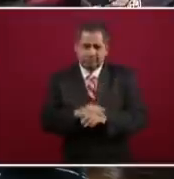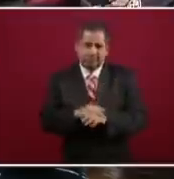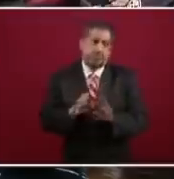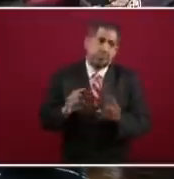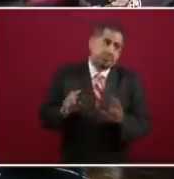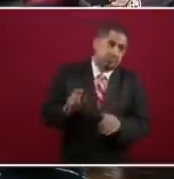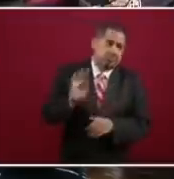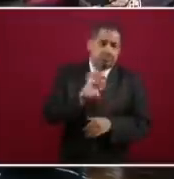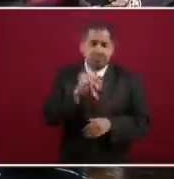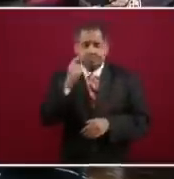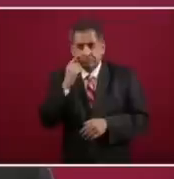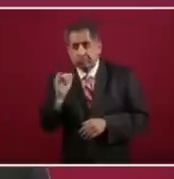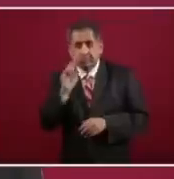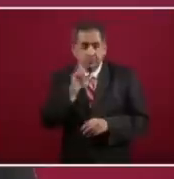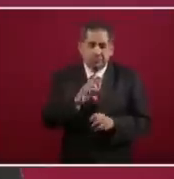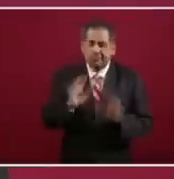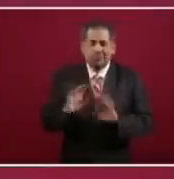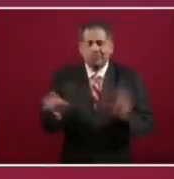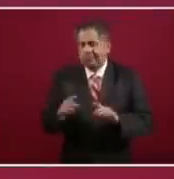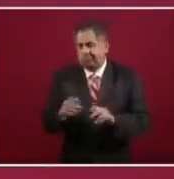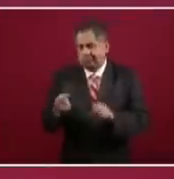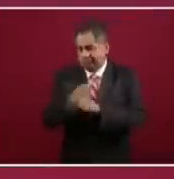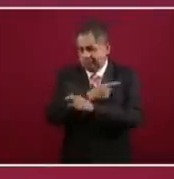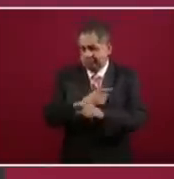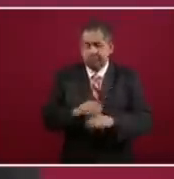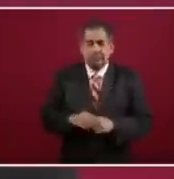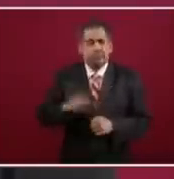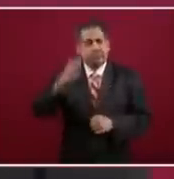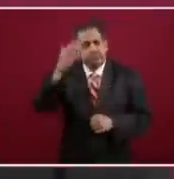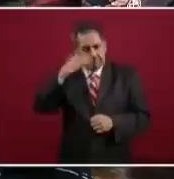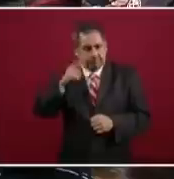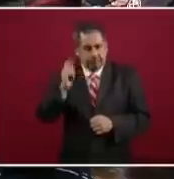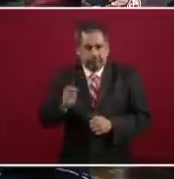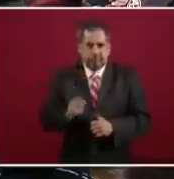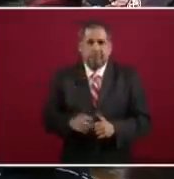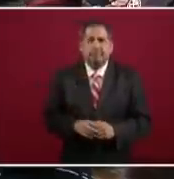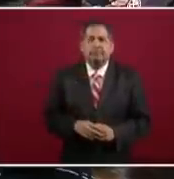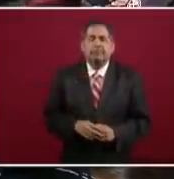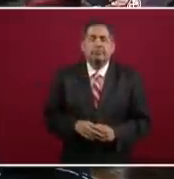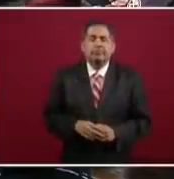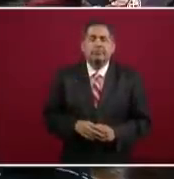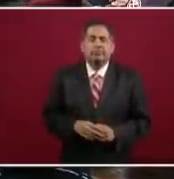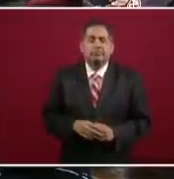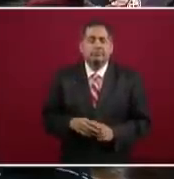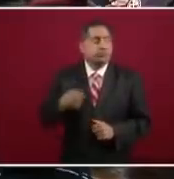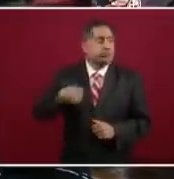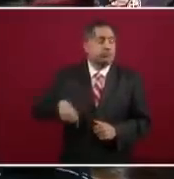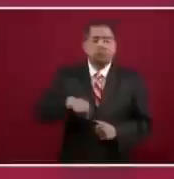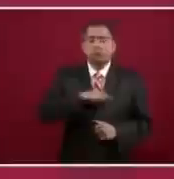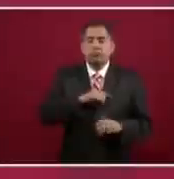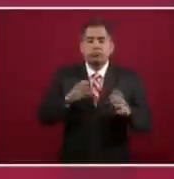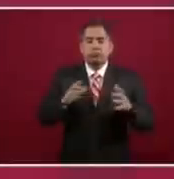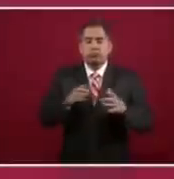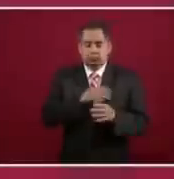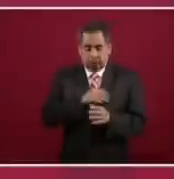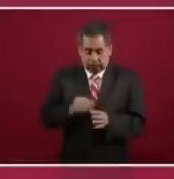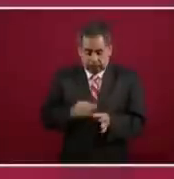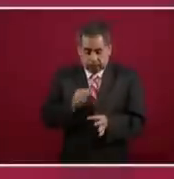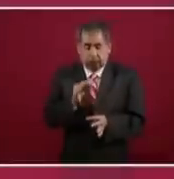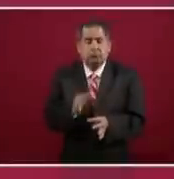que no lo voy a ver saben que saben que este nosotros cumplimos